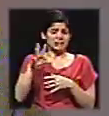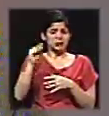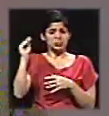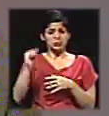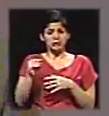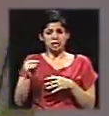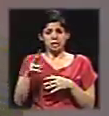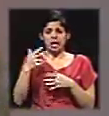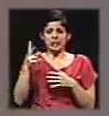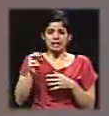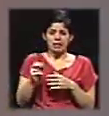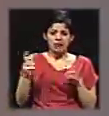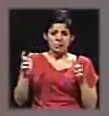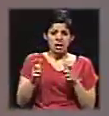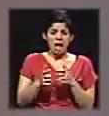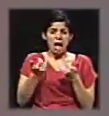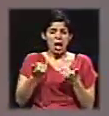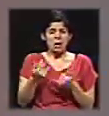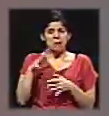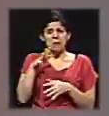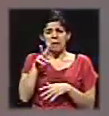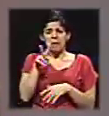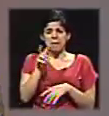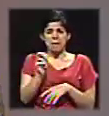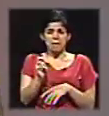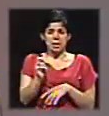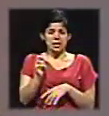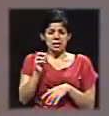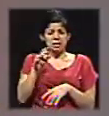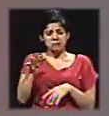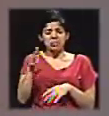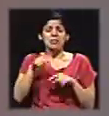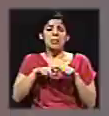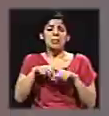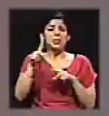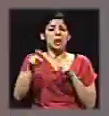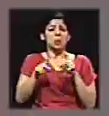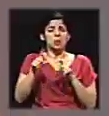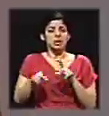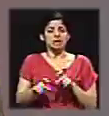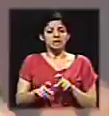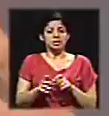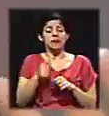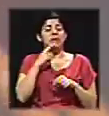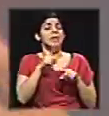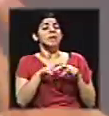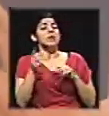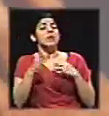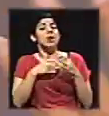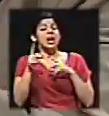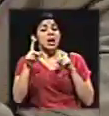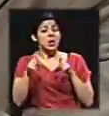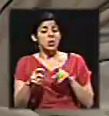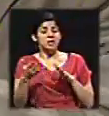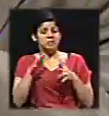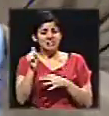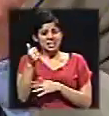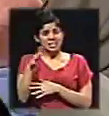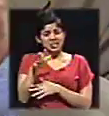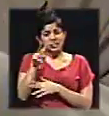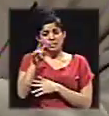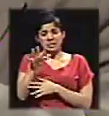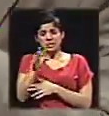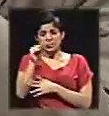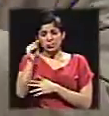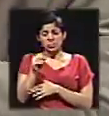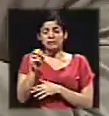35, 30, ahora es como 20 y picos. Depende de la encuesta, uh-huh. pero eso ya se... Dependiendo de cualquier encuesta, anda entre 15 y